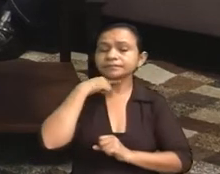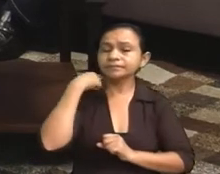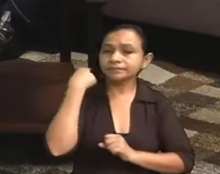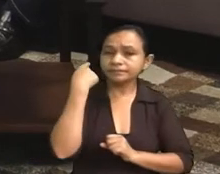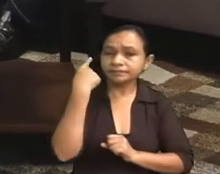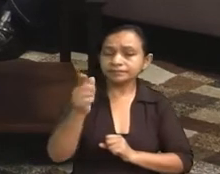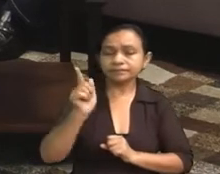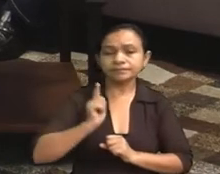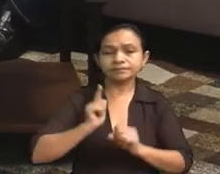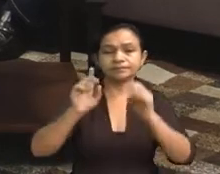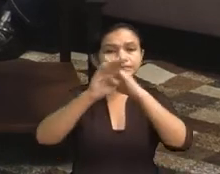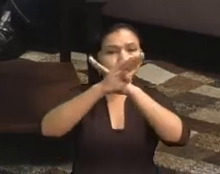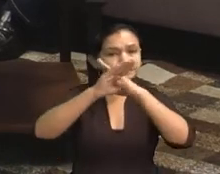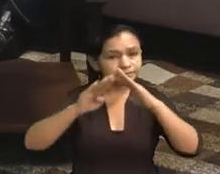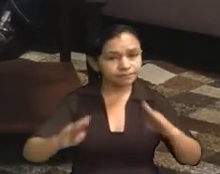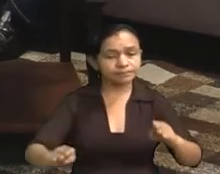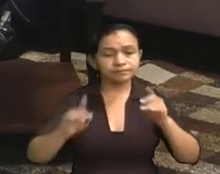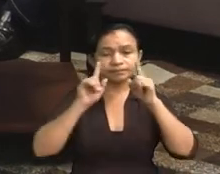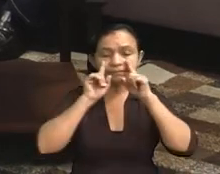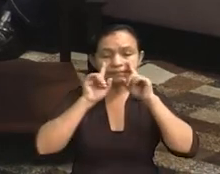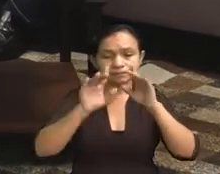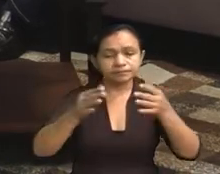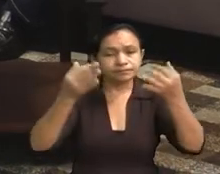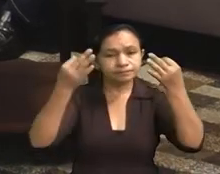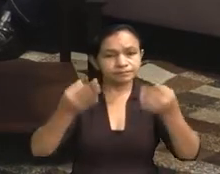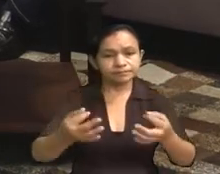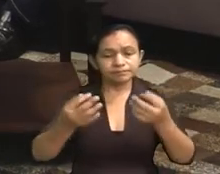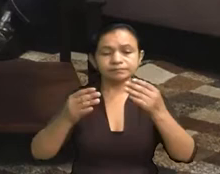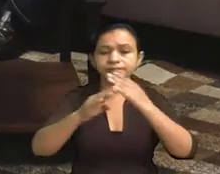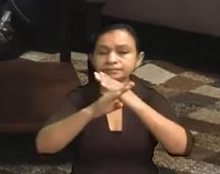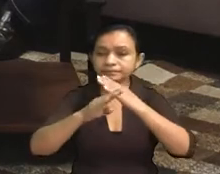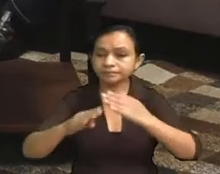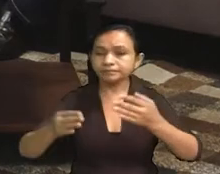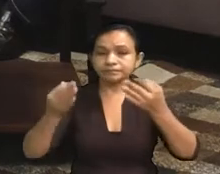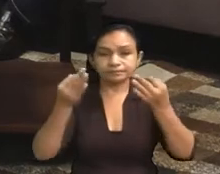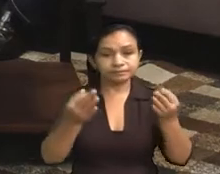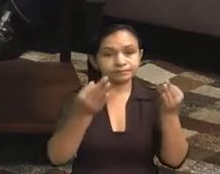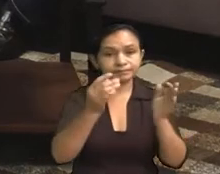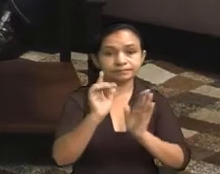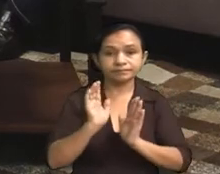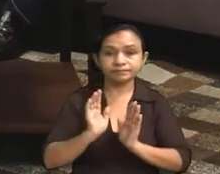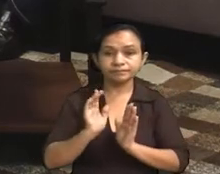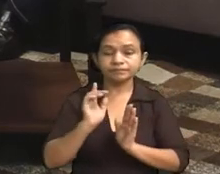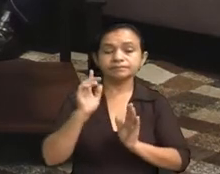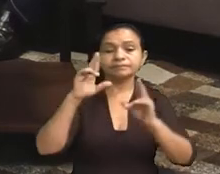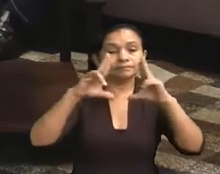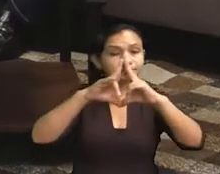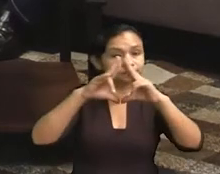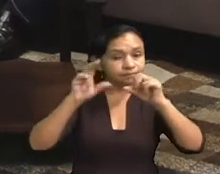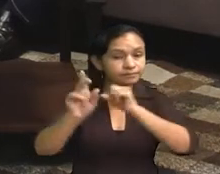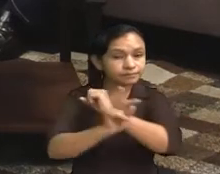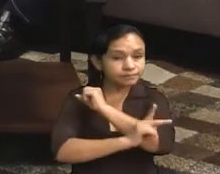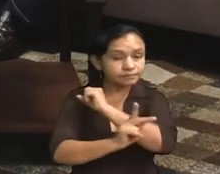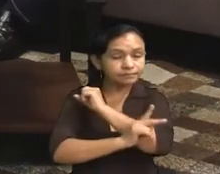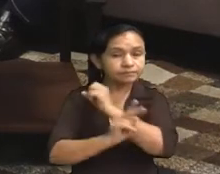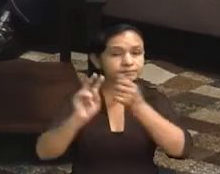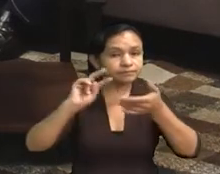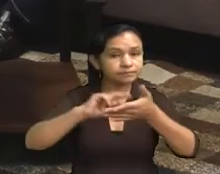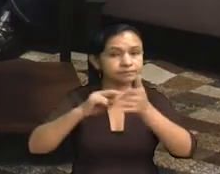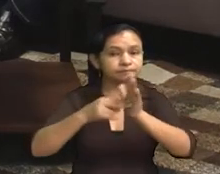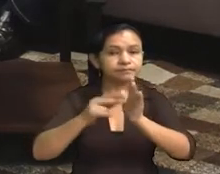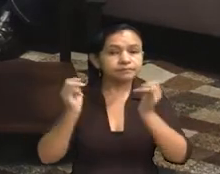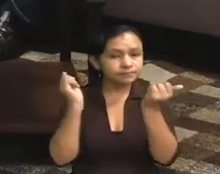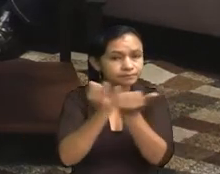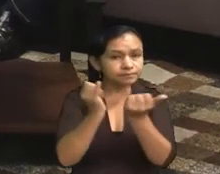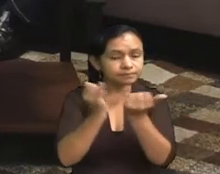que haya paz, que haya seguridad, que haya tranquilidad en el país. Y para eso